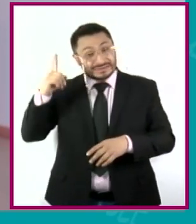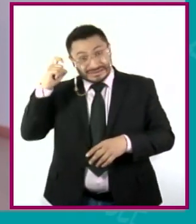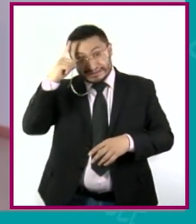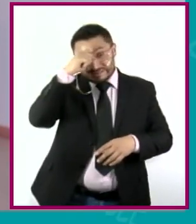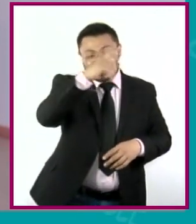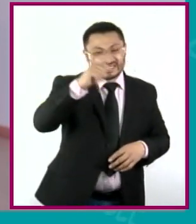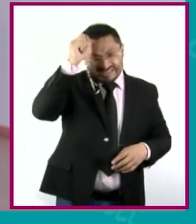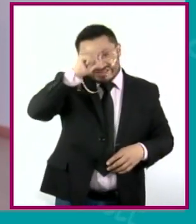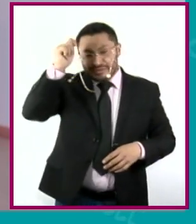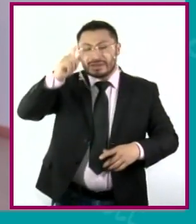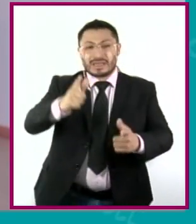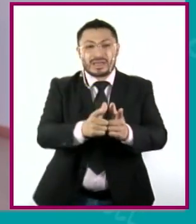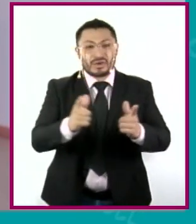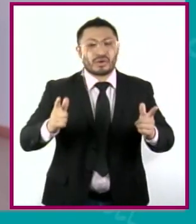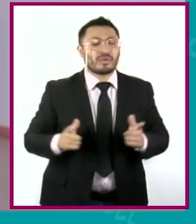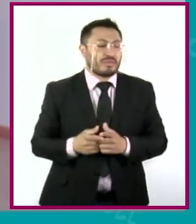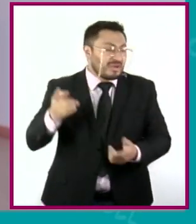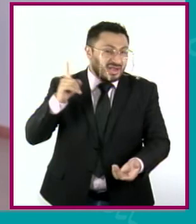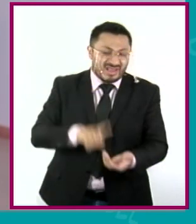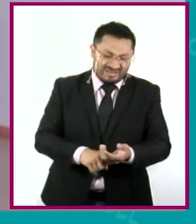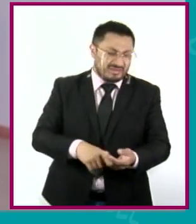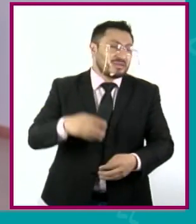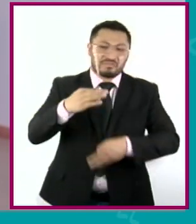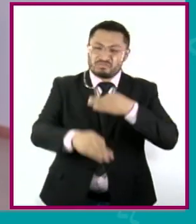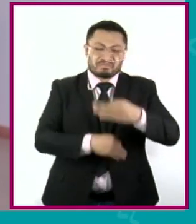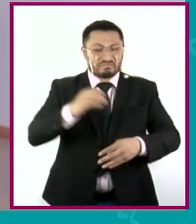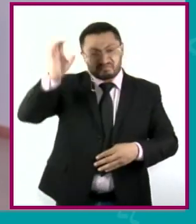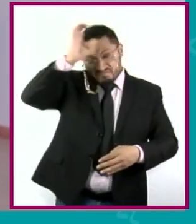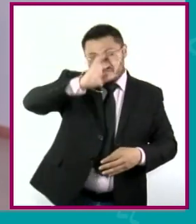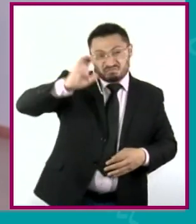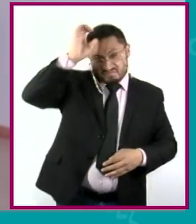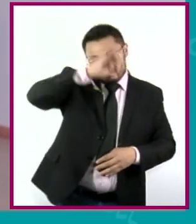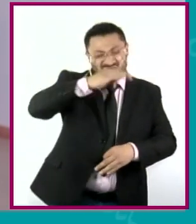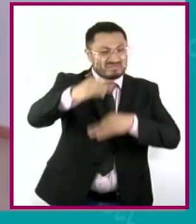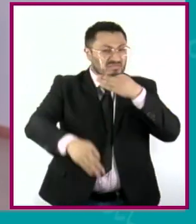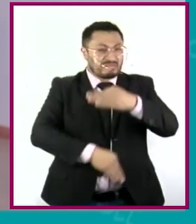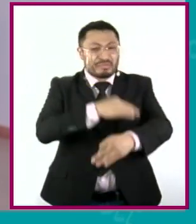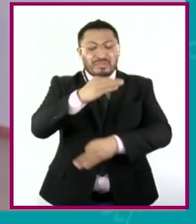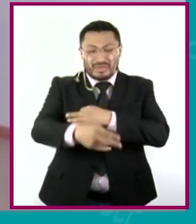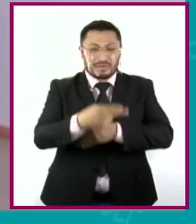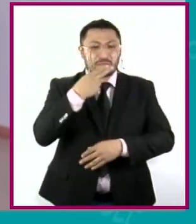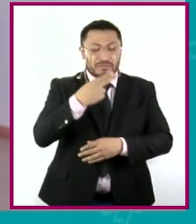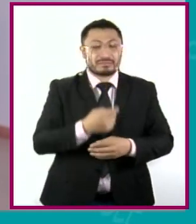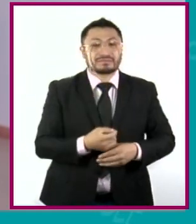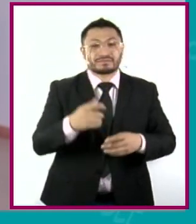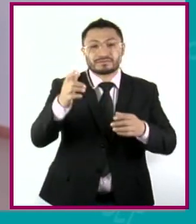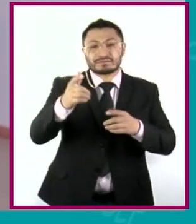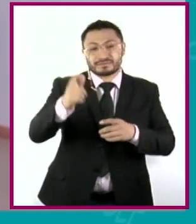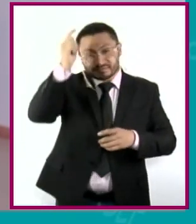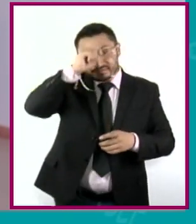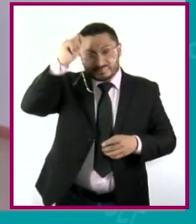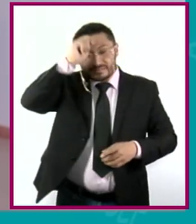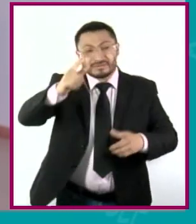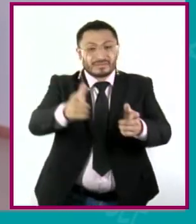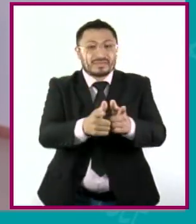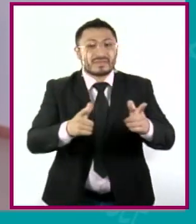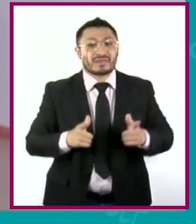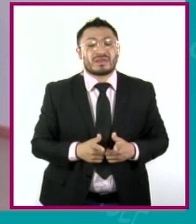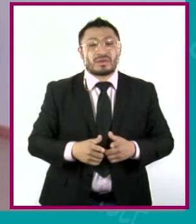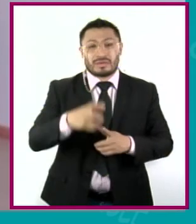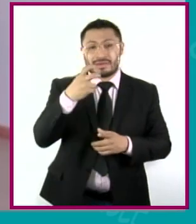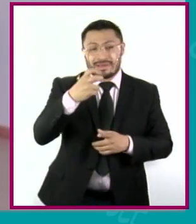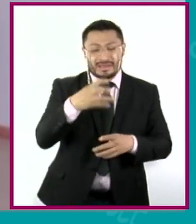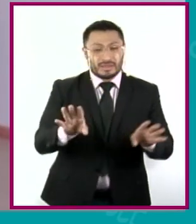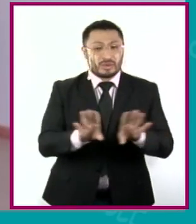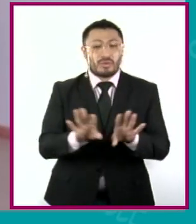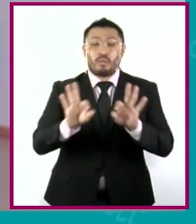de grupos está en todas las ciencias. La teoría de grupos es una